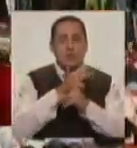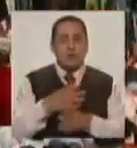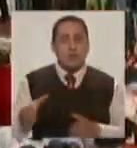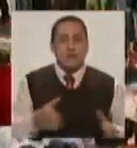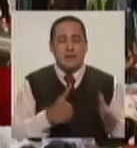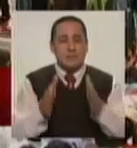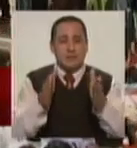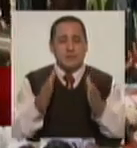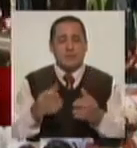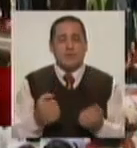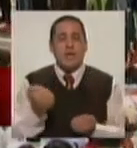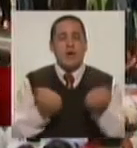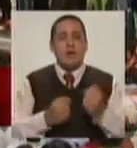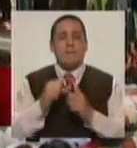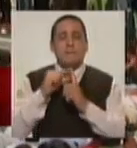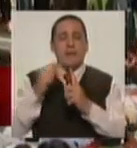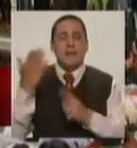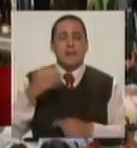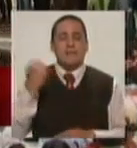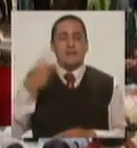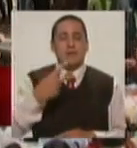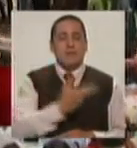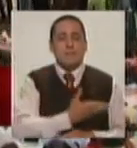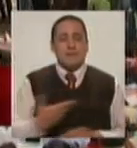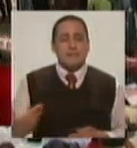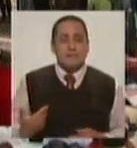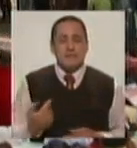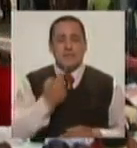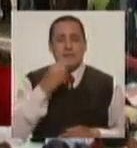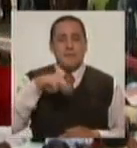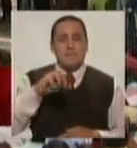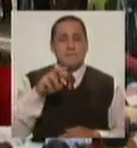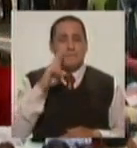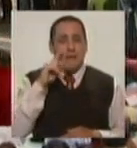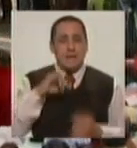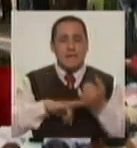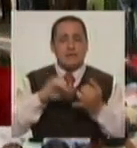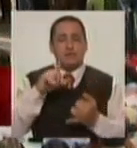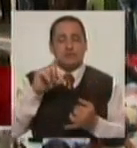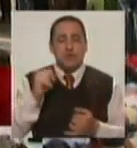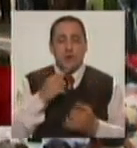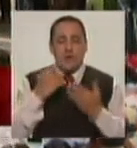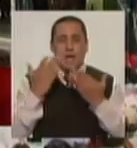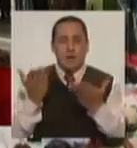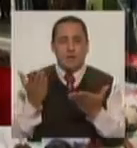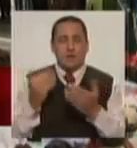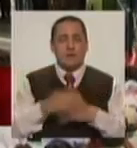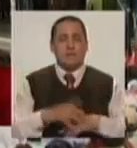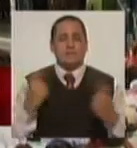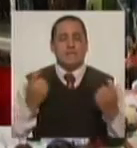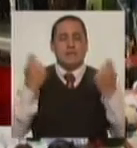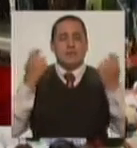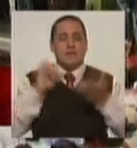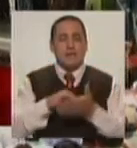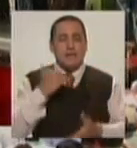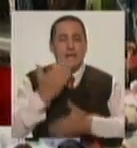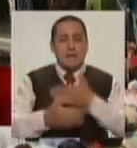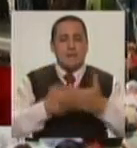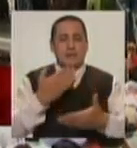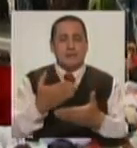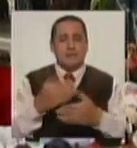corredor vial. Palabras de la vicepresidenta de la República, Marisol Espinosa, en esta ceremonia que se